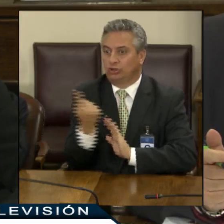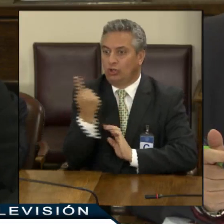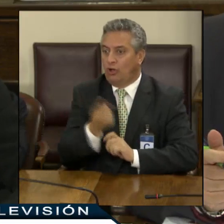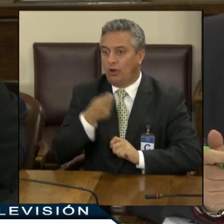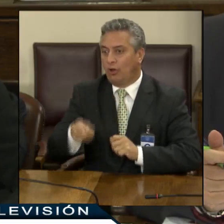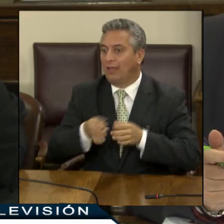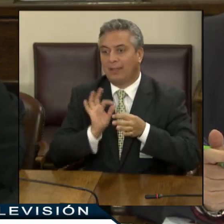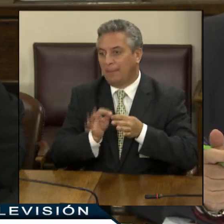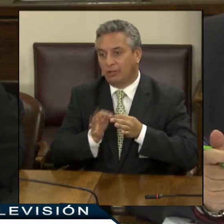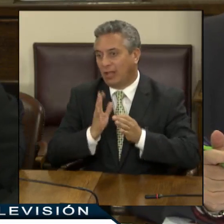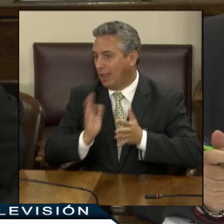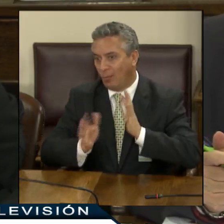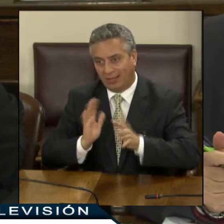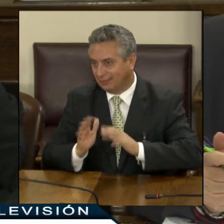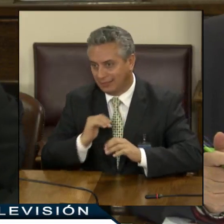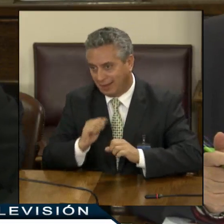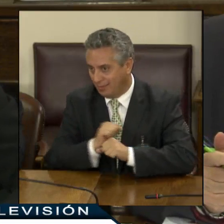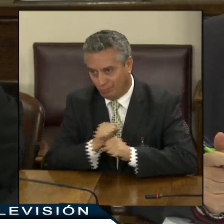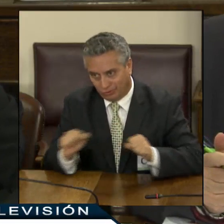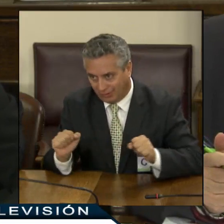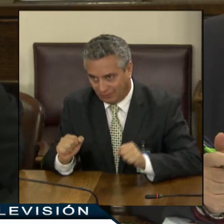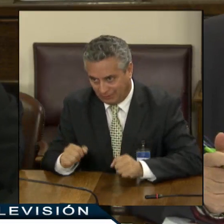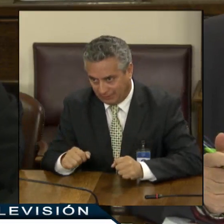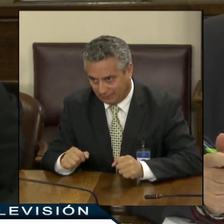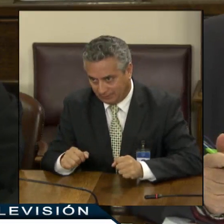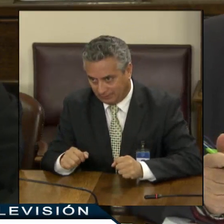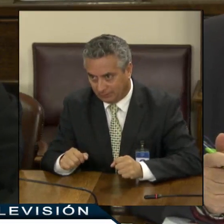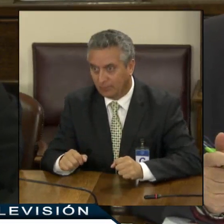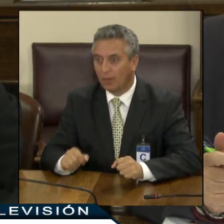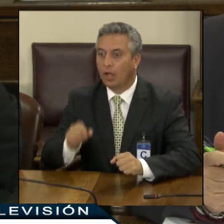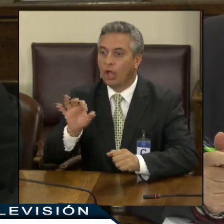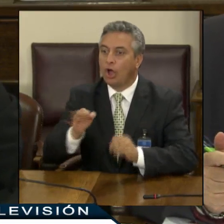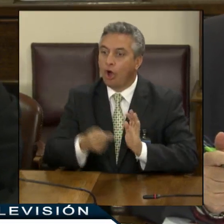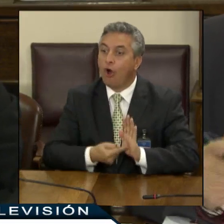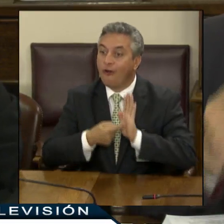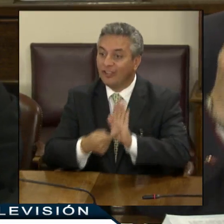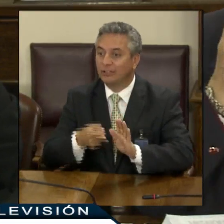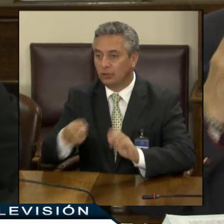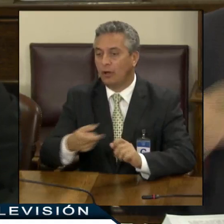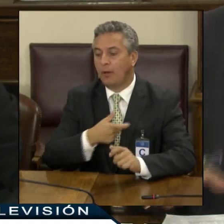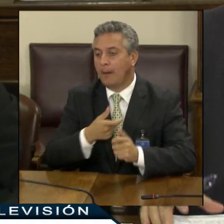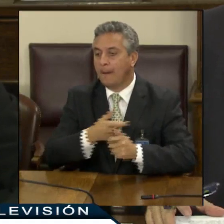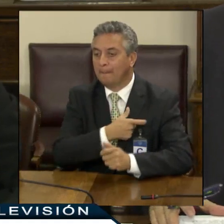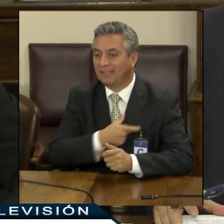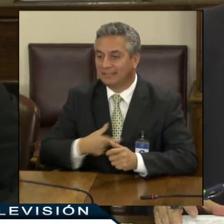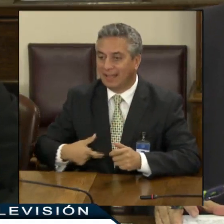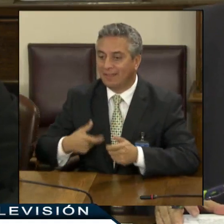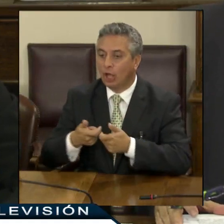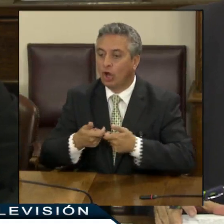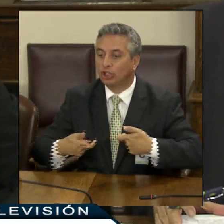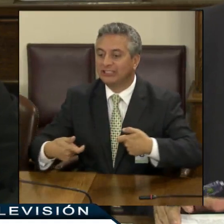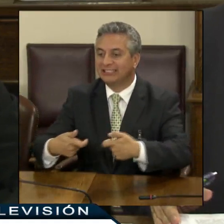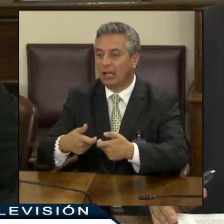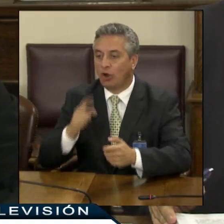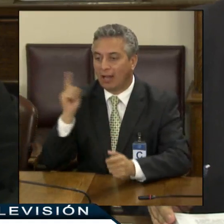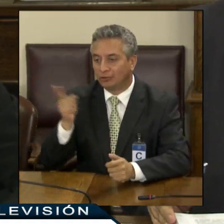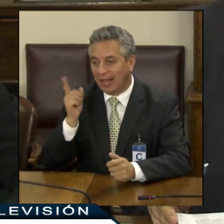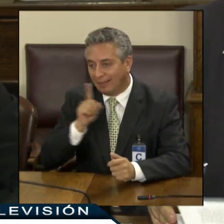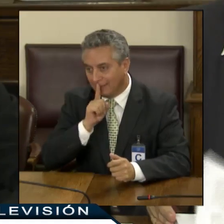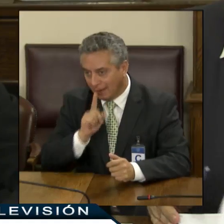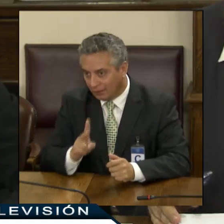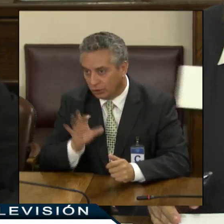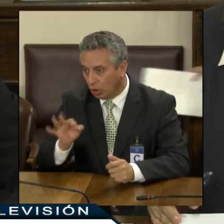lengua de señas y subtitulado pú oficio del presidente del Consejo Nacional de televisión respecto de las